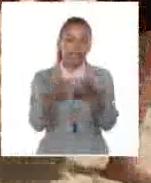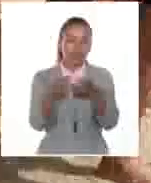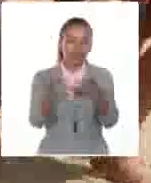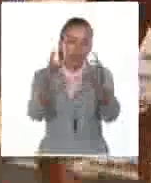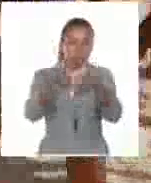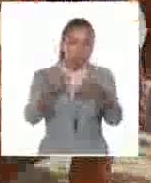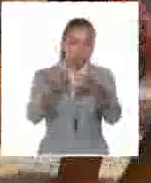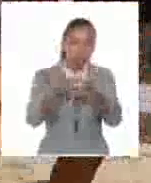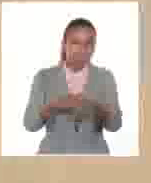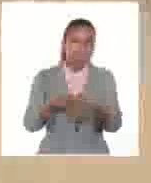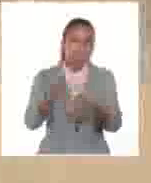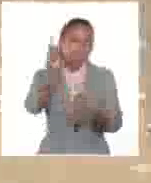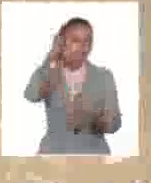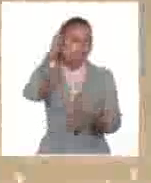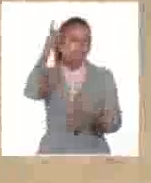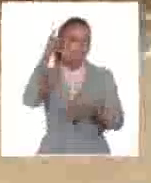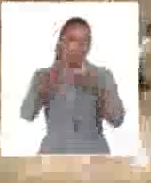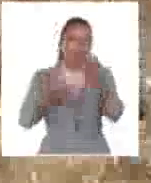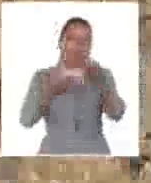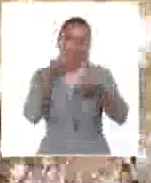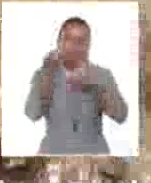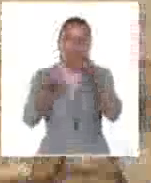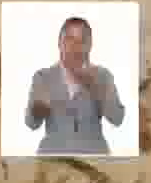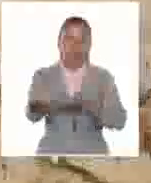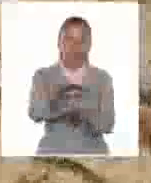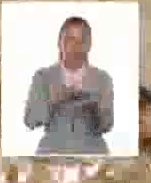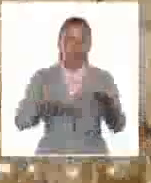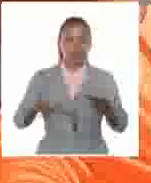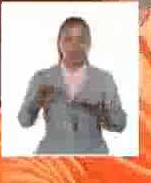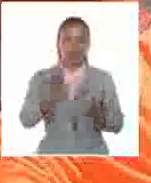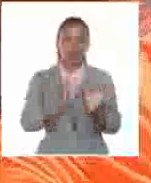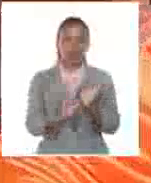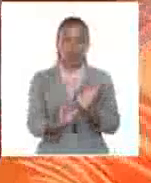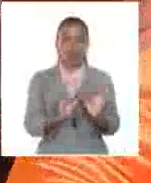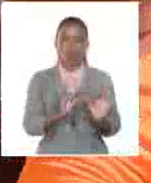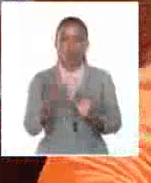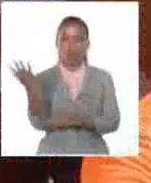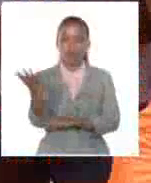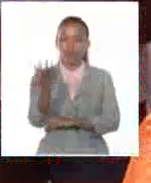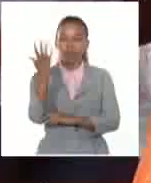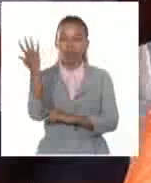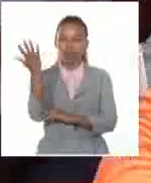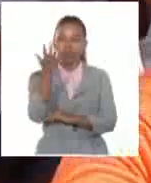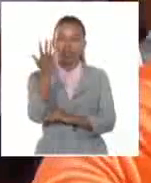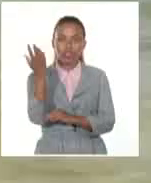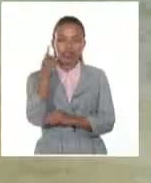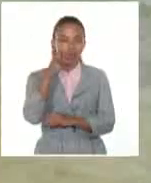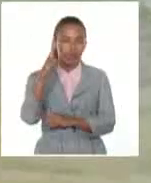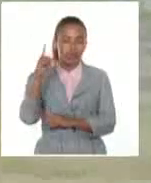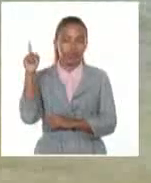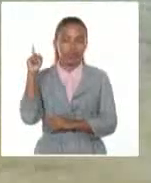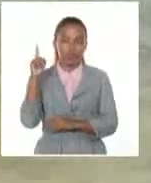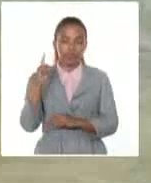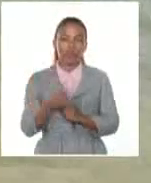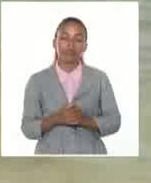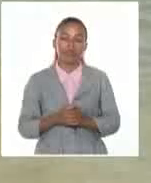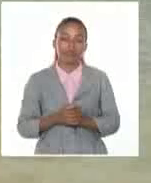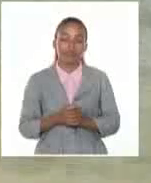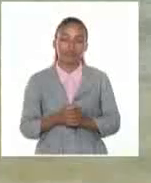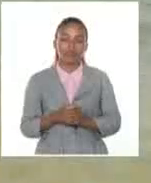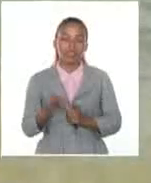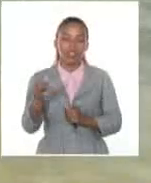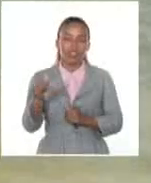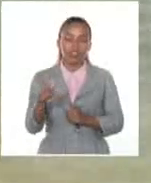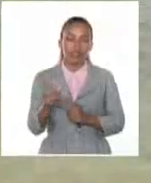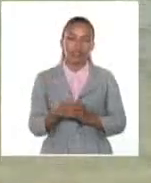sus experiencias relacionadas con el empleo sostenible de la especie de pasto marino Thalassia testudinum, de amplia presencia en Santa